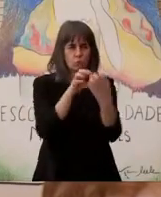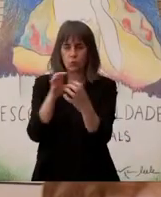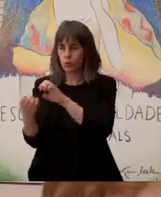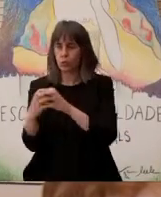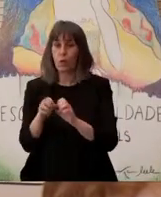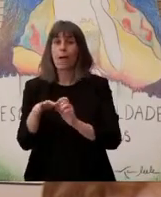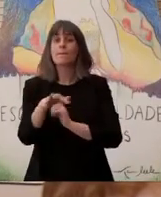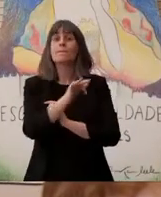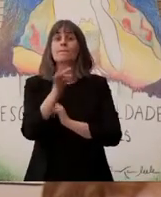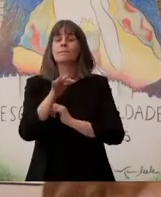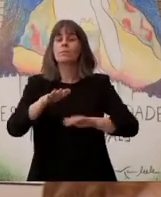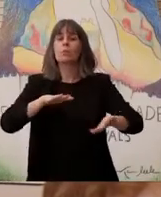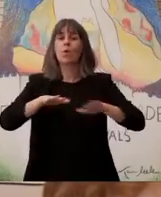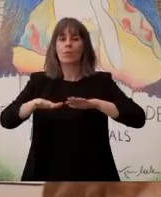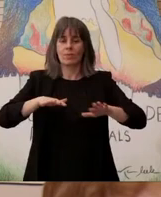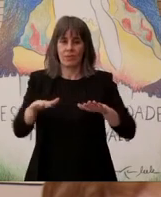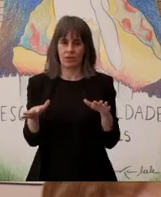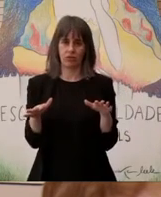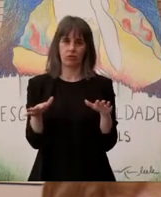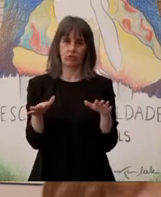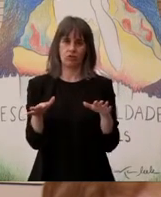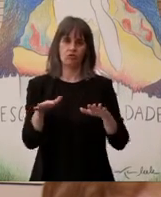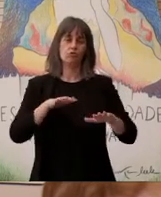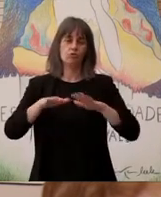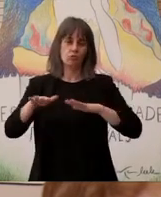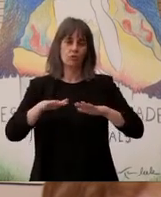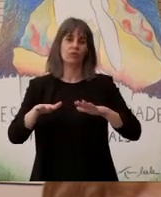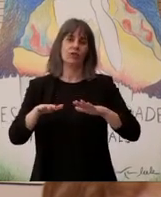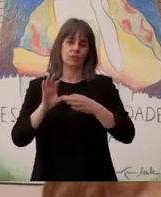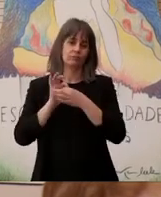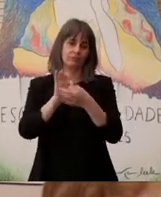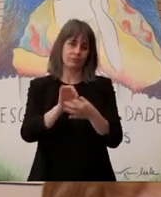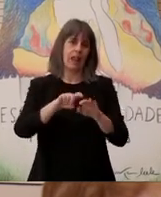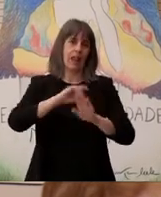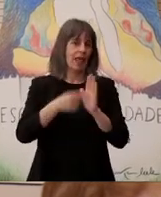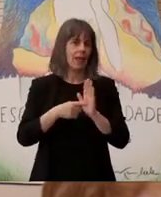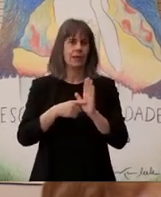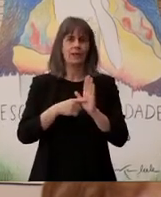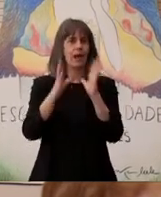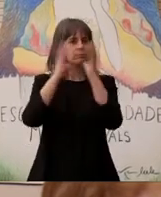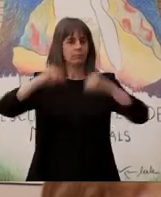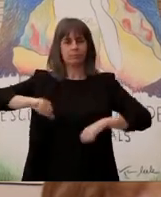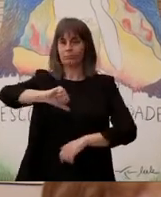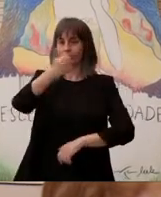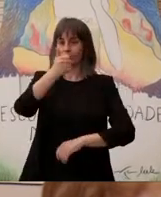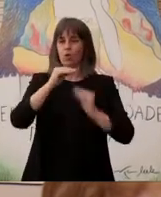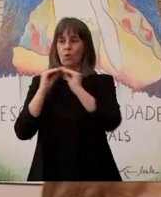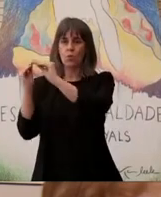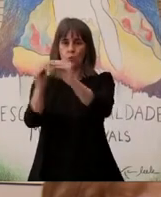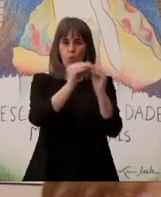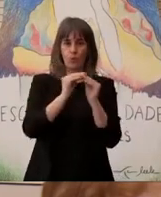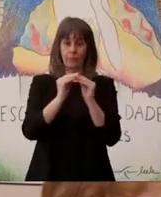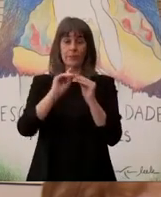movimiento que tiña que con esta ley aprobada por unanimidad de a primera que fue Pedro